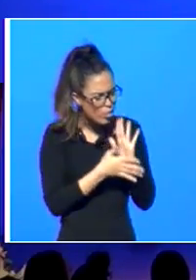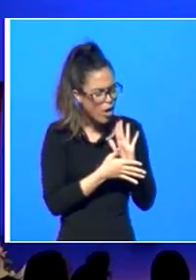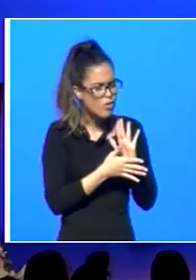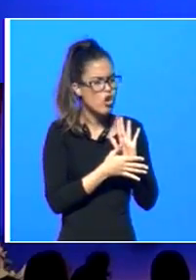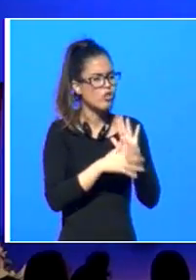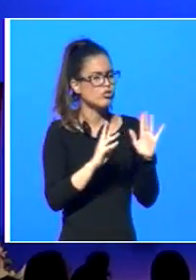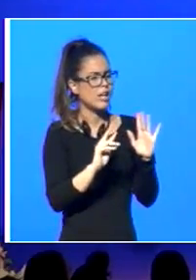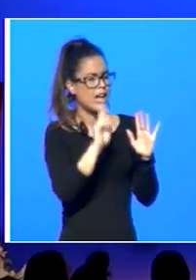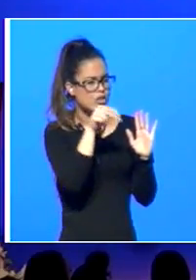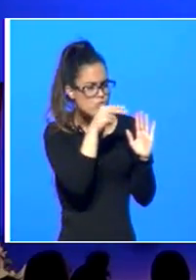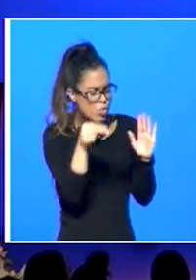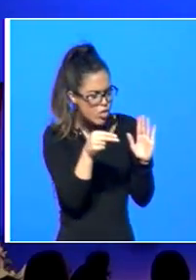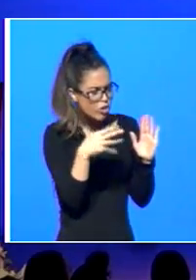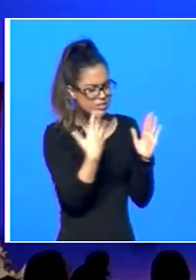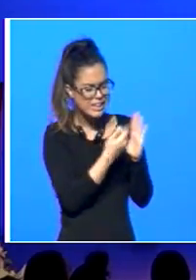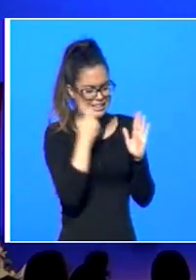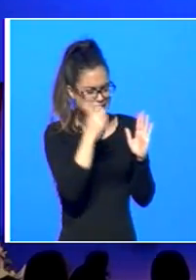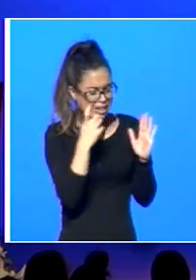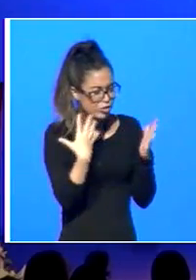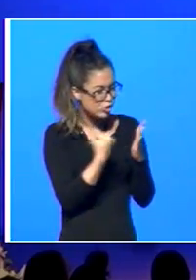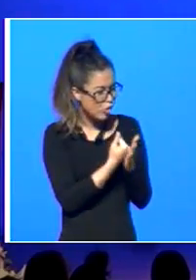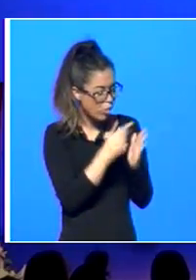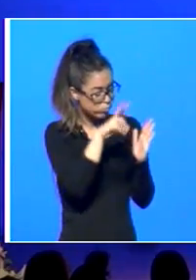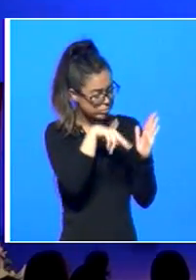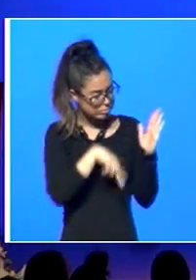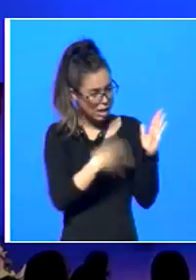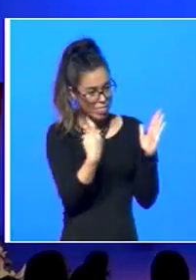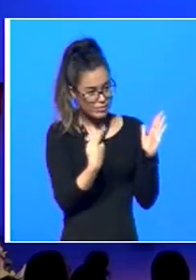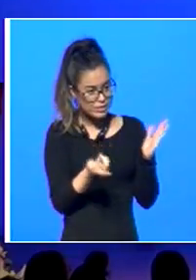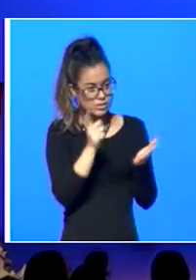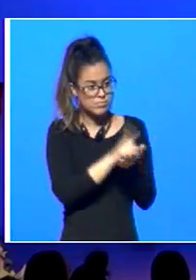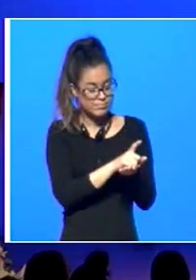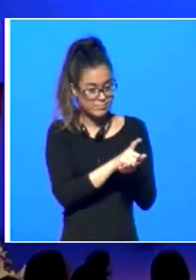resoluciones y demás inventos que restringen de facto